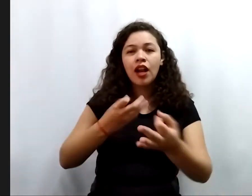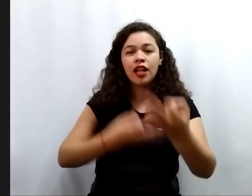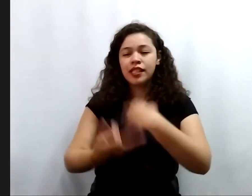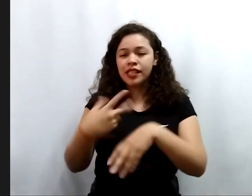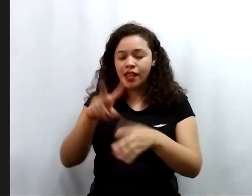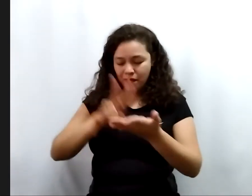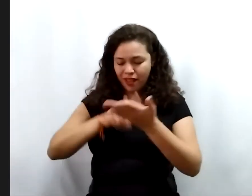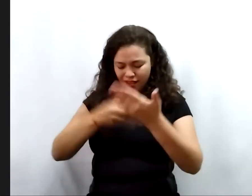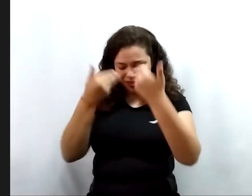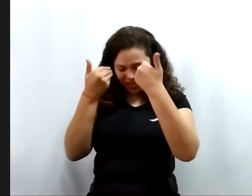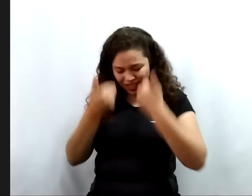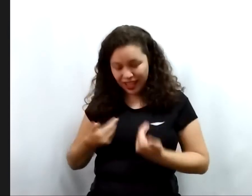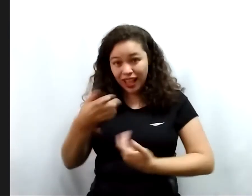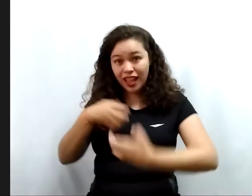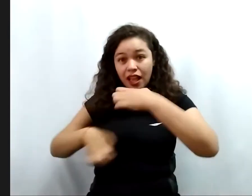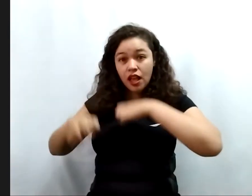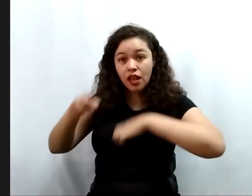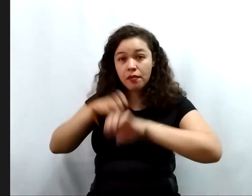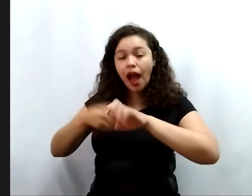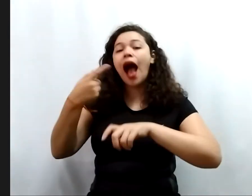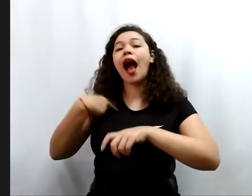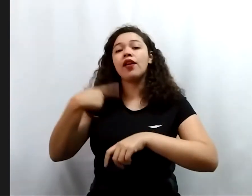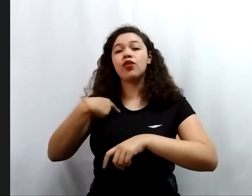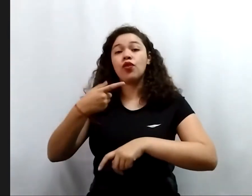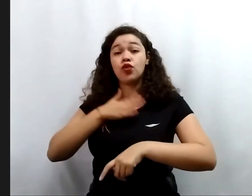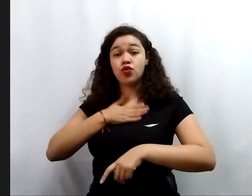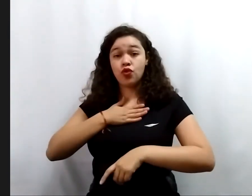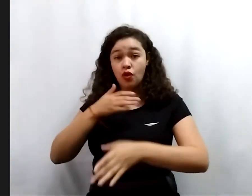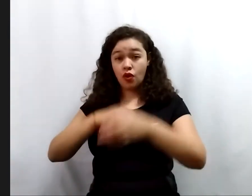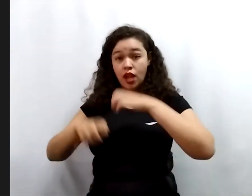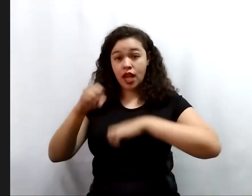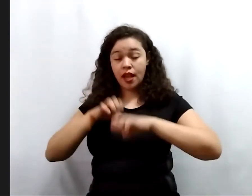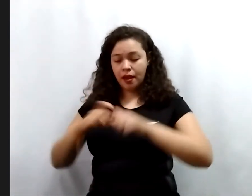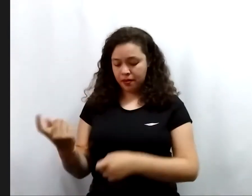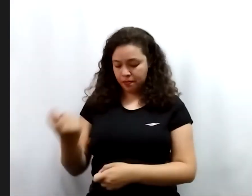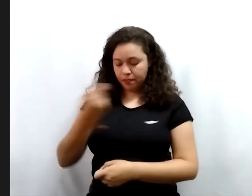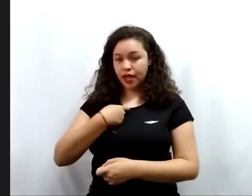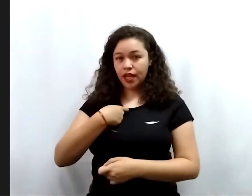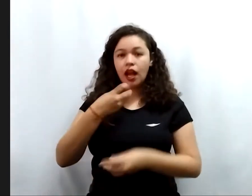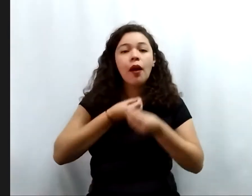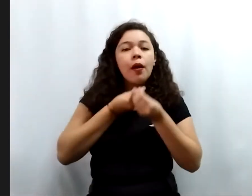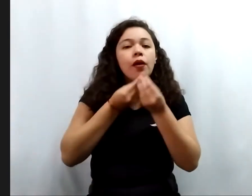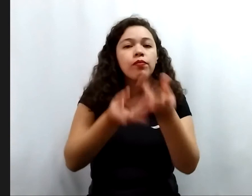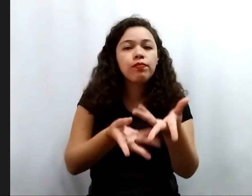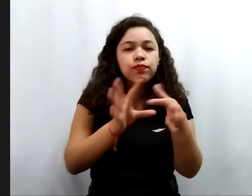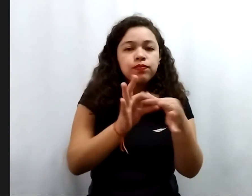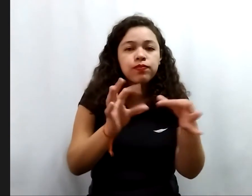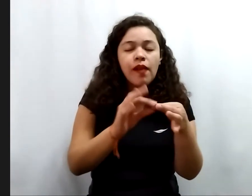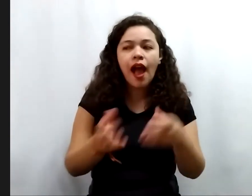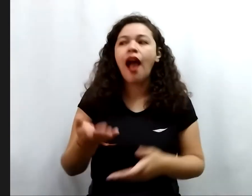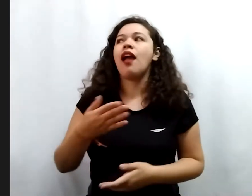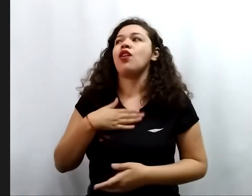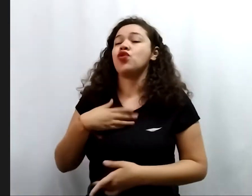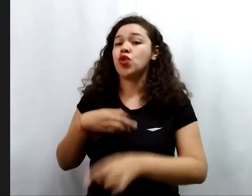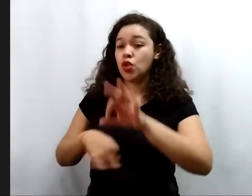yo tengo en cuanto a lo que me va a identificar como trabajador dentro de esa empresa.